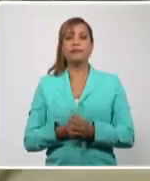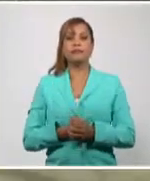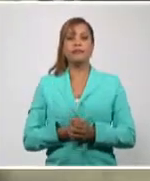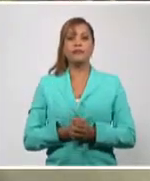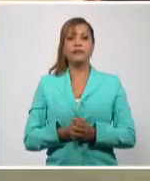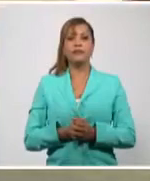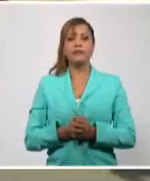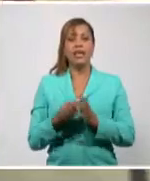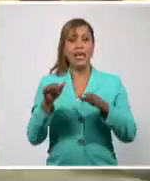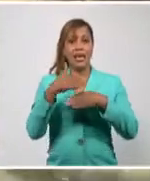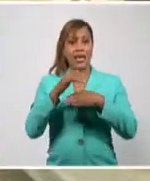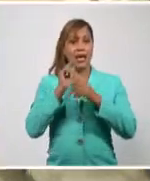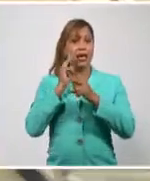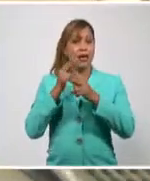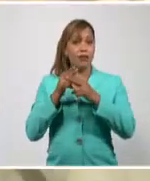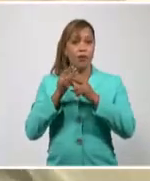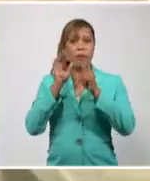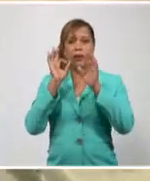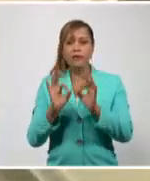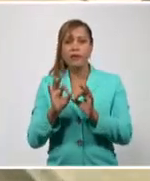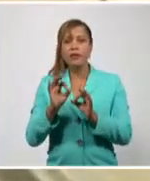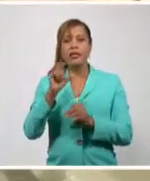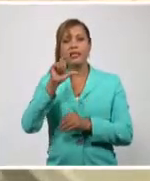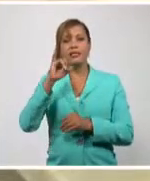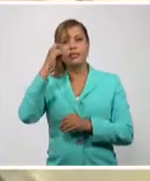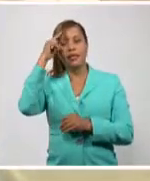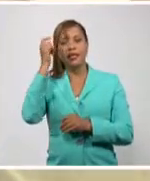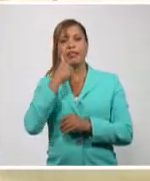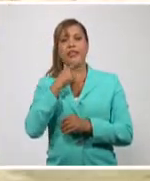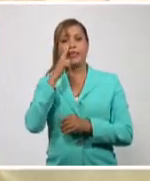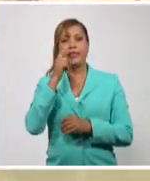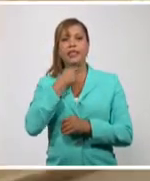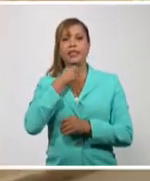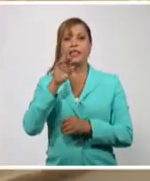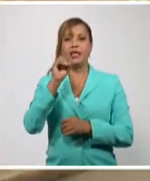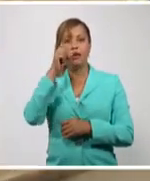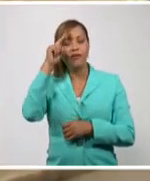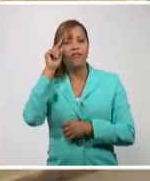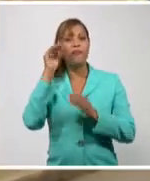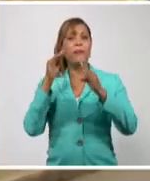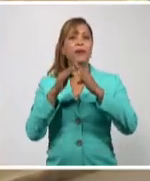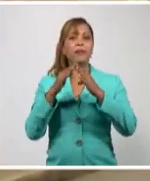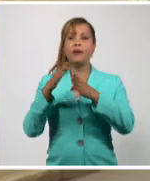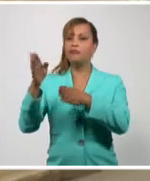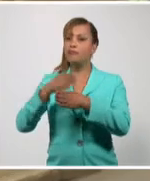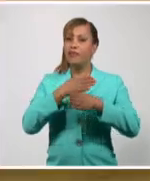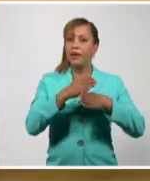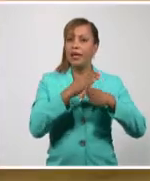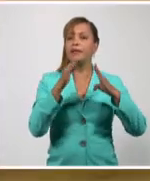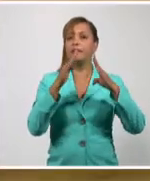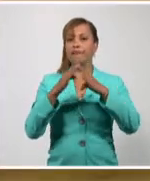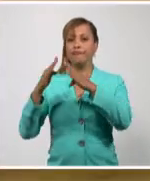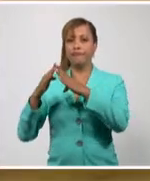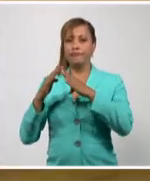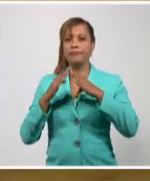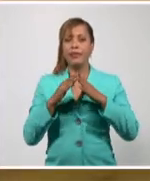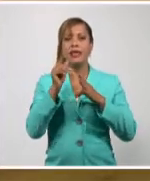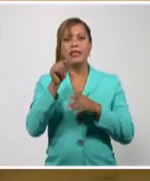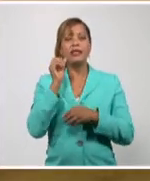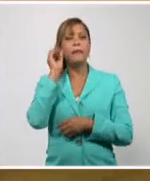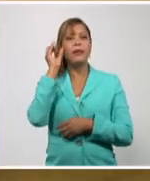calle de nombre tan noble y justo como el de Cisneros, convivieron grandes personalidades de la urba agramontina, a tal punto que si se inventara una máquina del